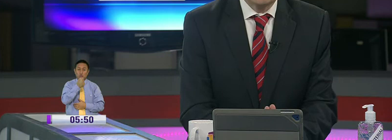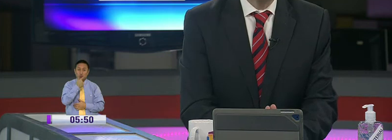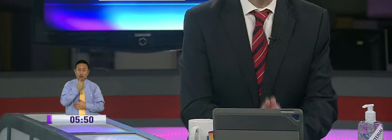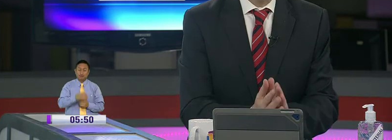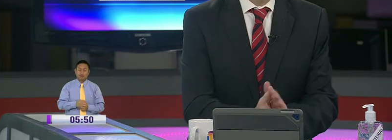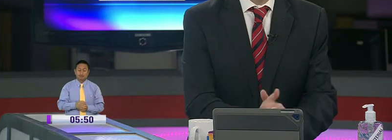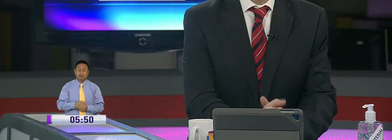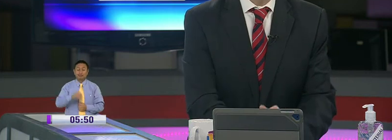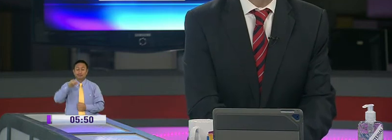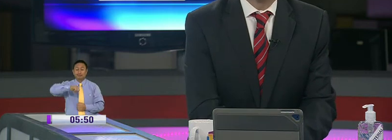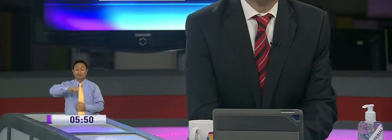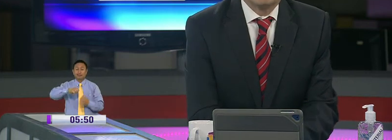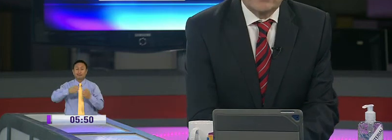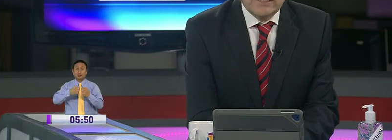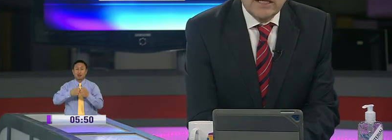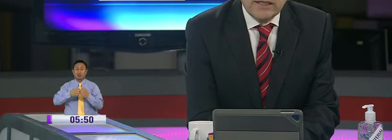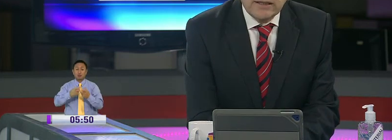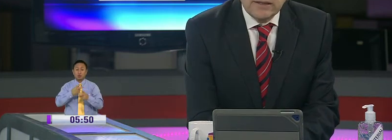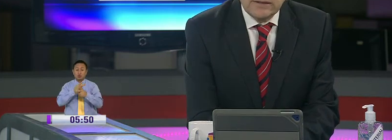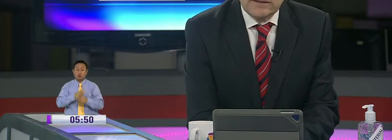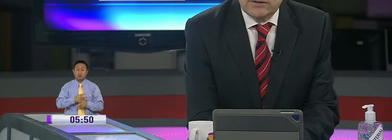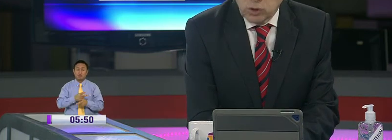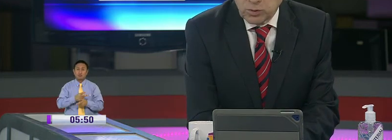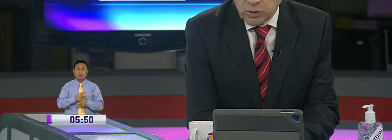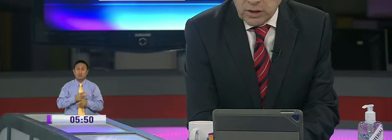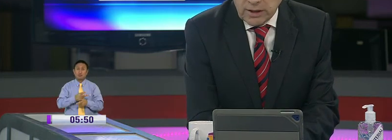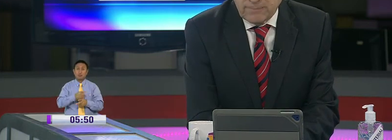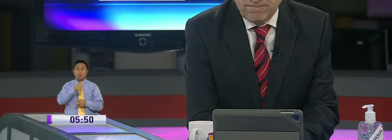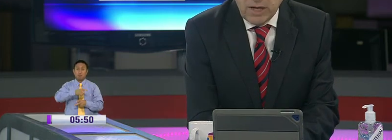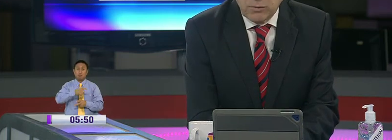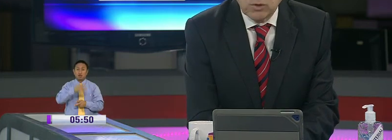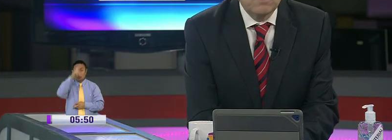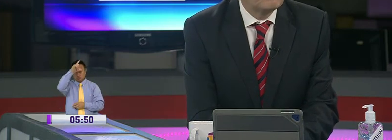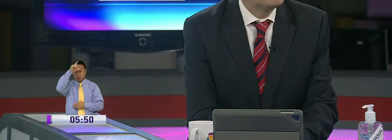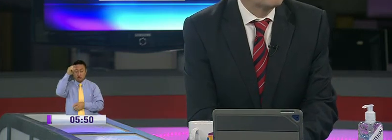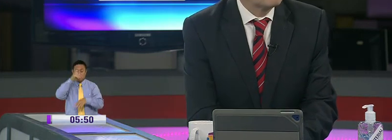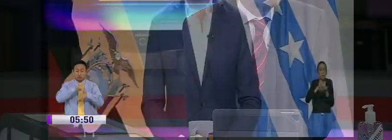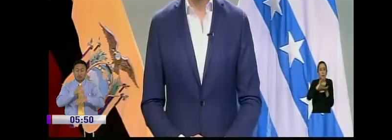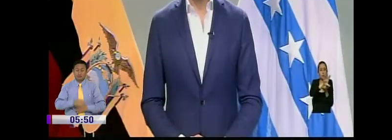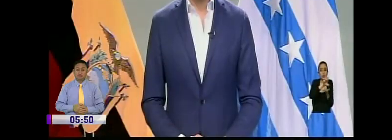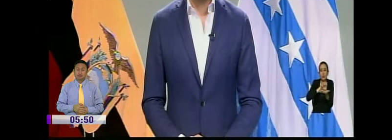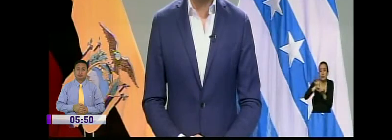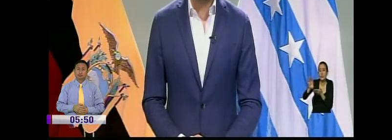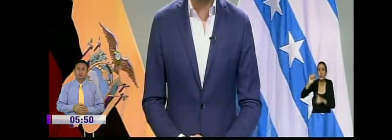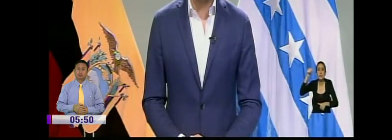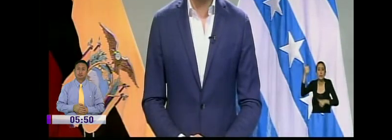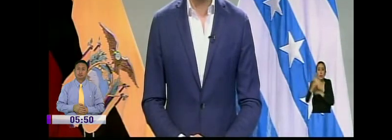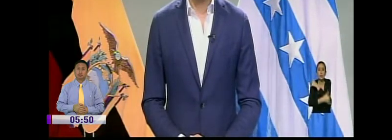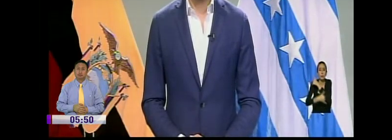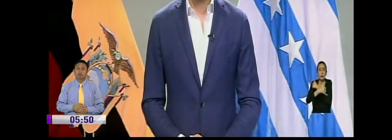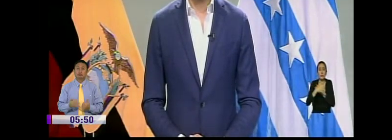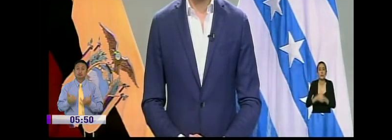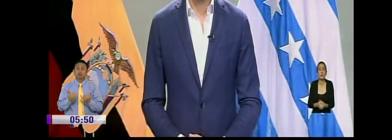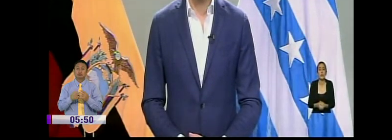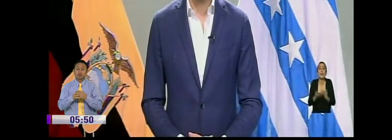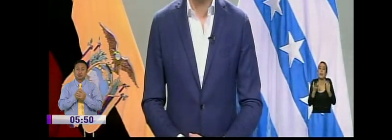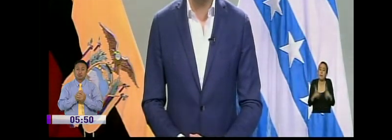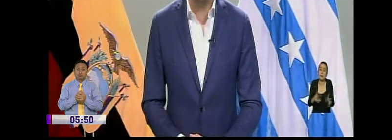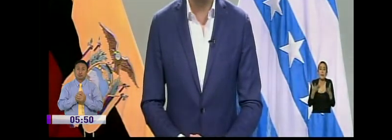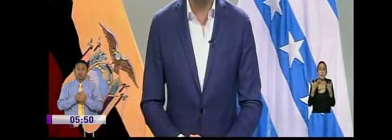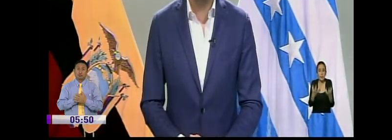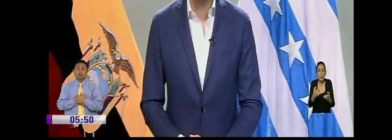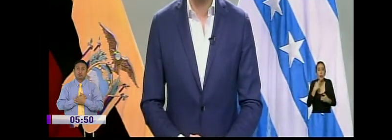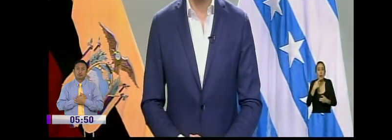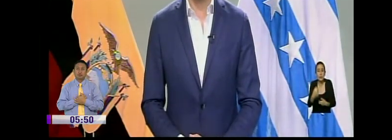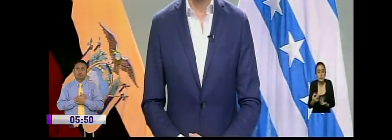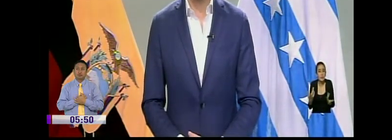insumos y equipamiento para proteger a quienes nos protegen. Veamos. y quería aprovechar para agradecerle